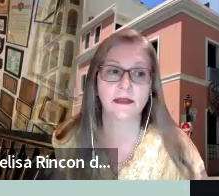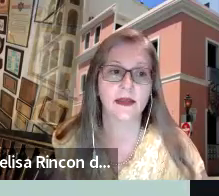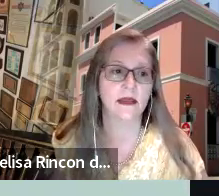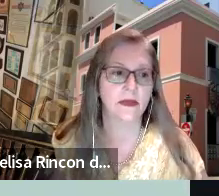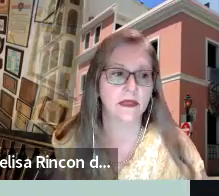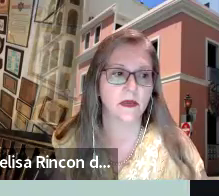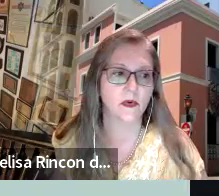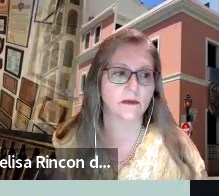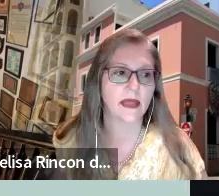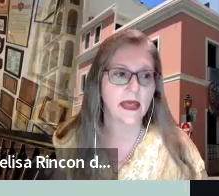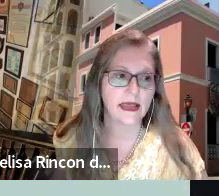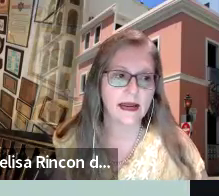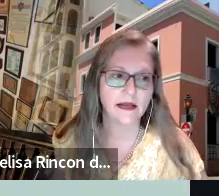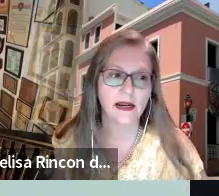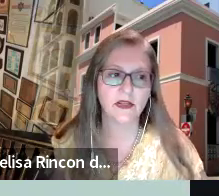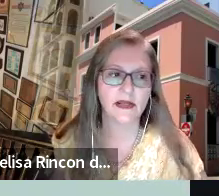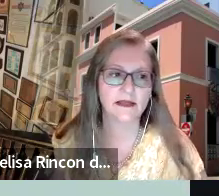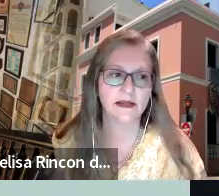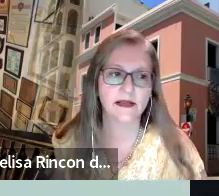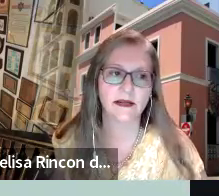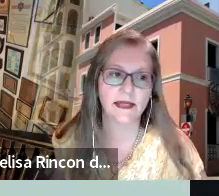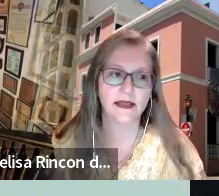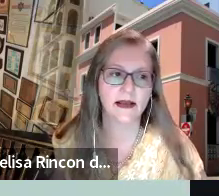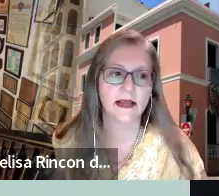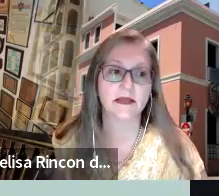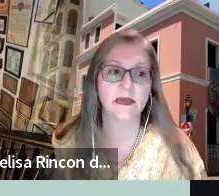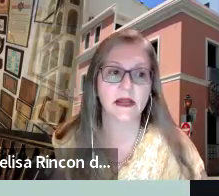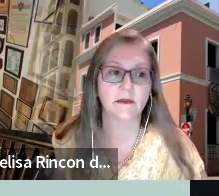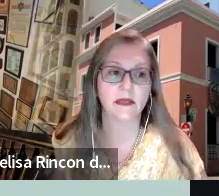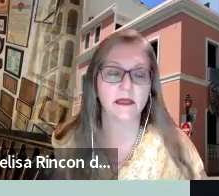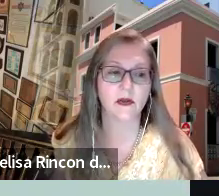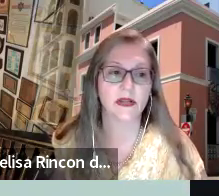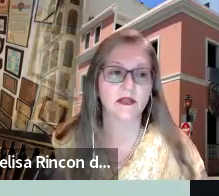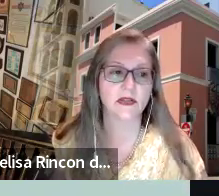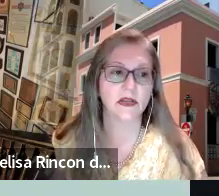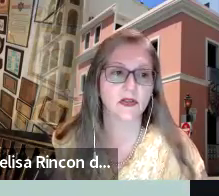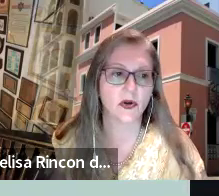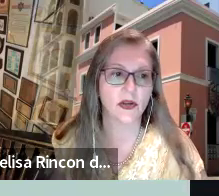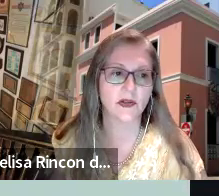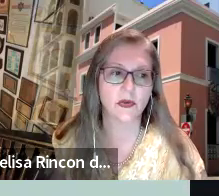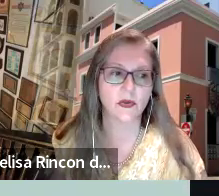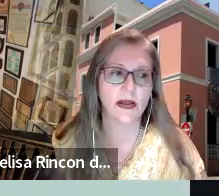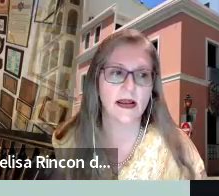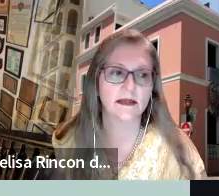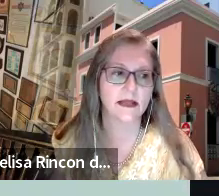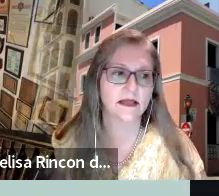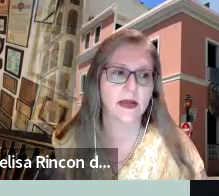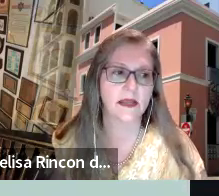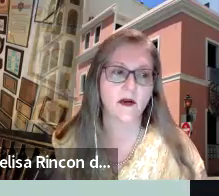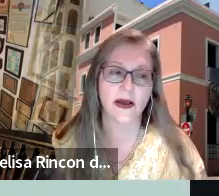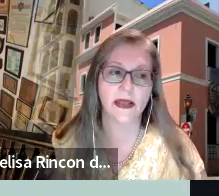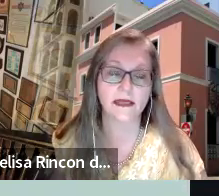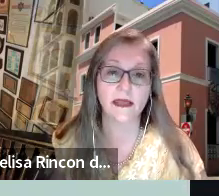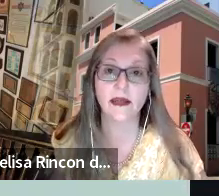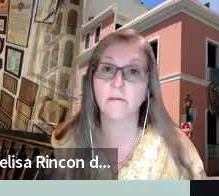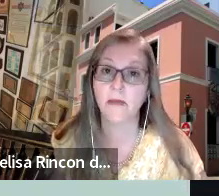siglos XX y XXI, y las relaciones transatlánticas, especialmente los lazos históricos culturales de